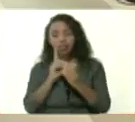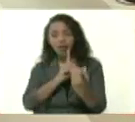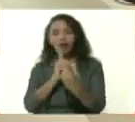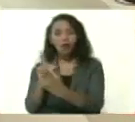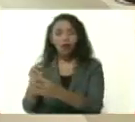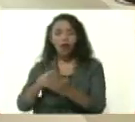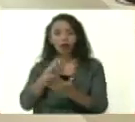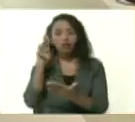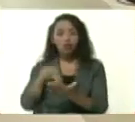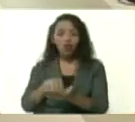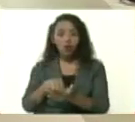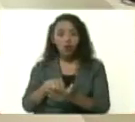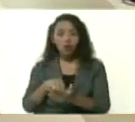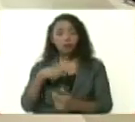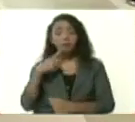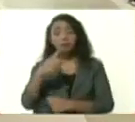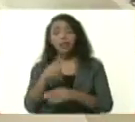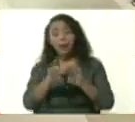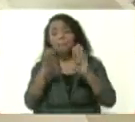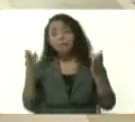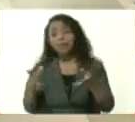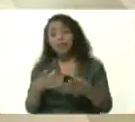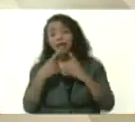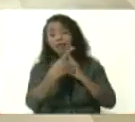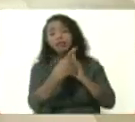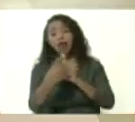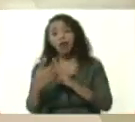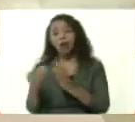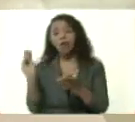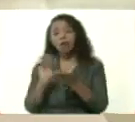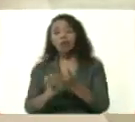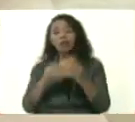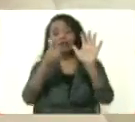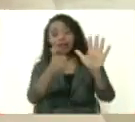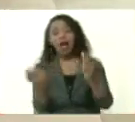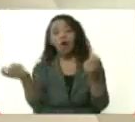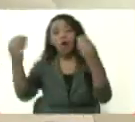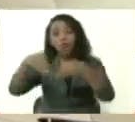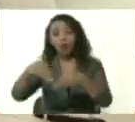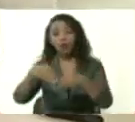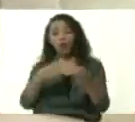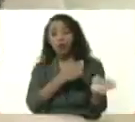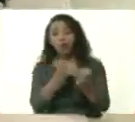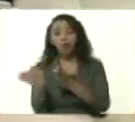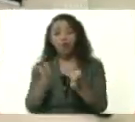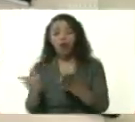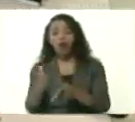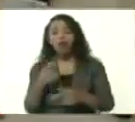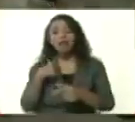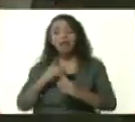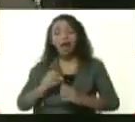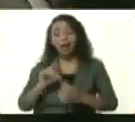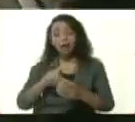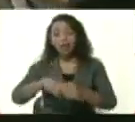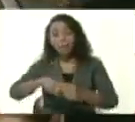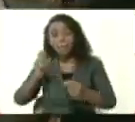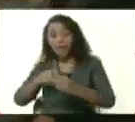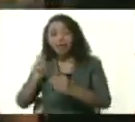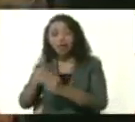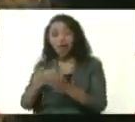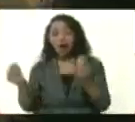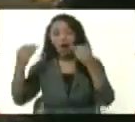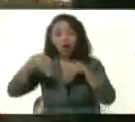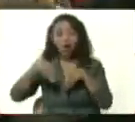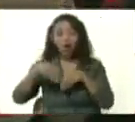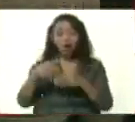nación. Les decía que esta mesa de diálogo la contemplan 6 acuerdos parciales iniciales, de los cuales se ha desprendido o se ha acordado la